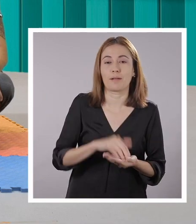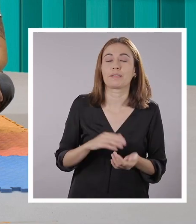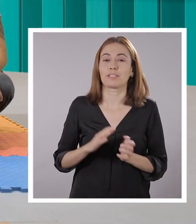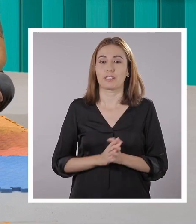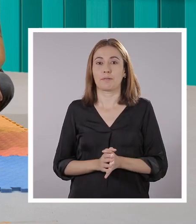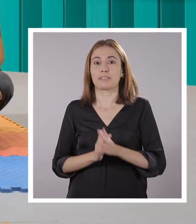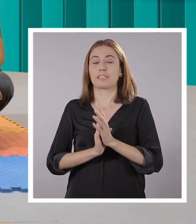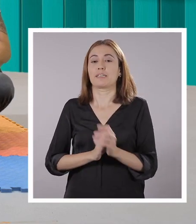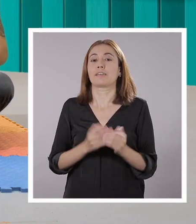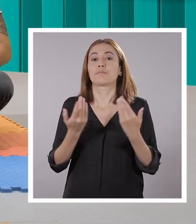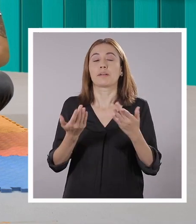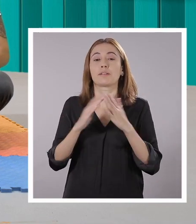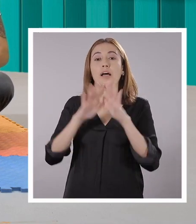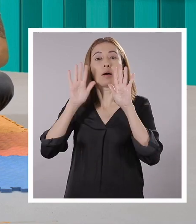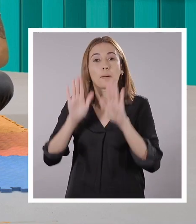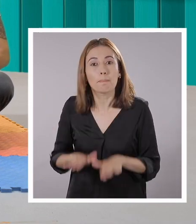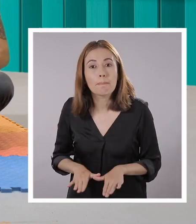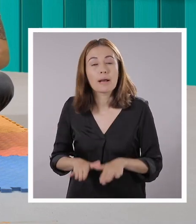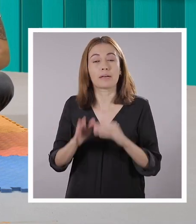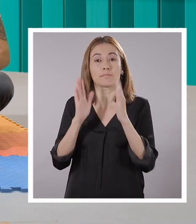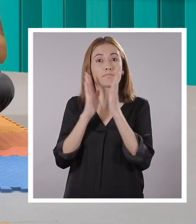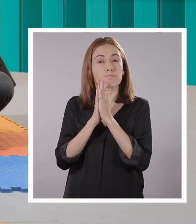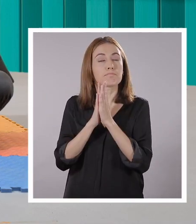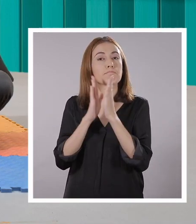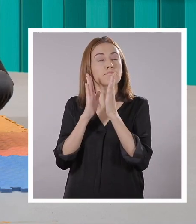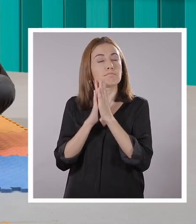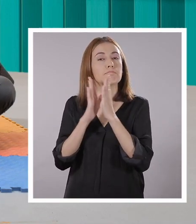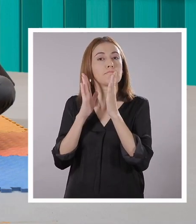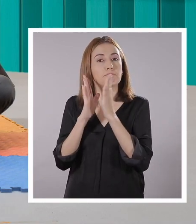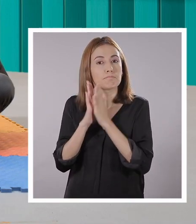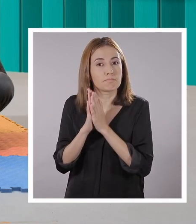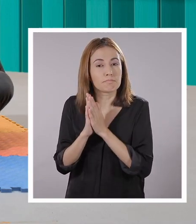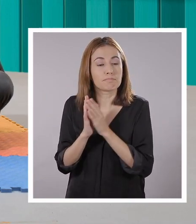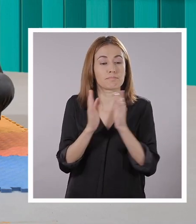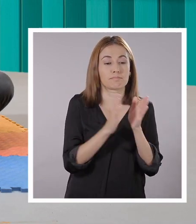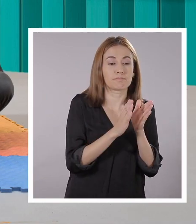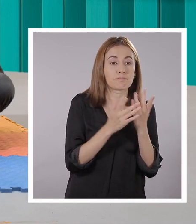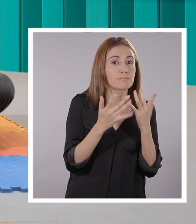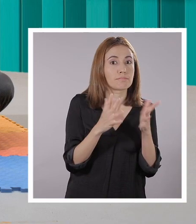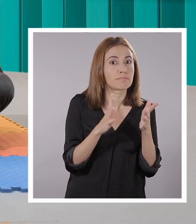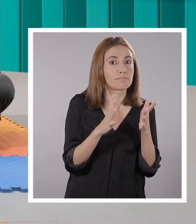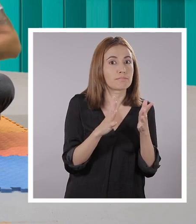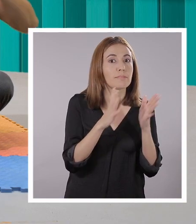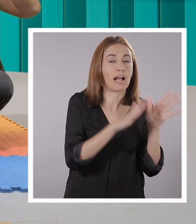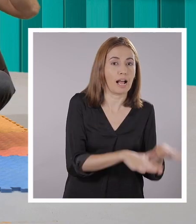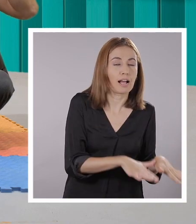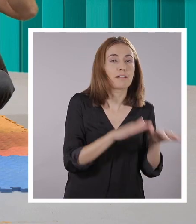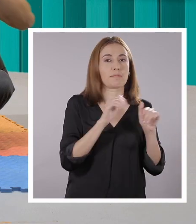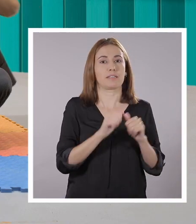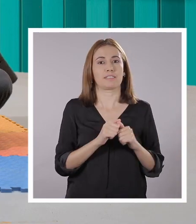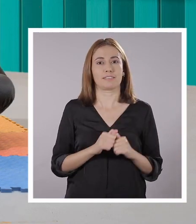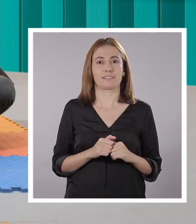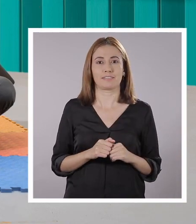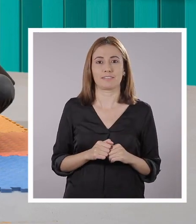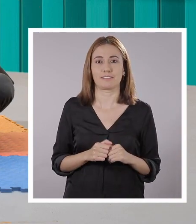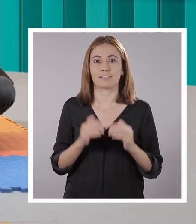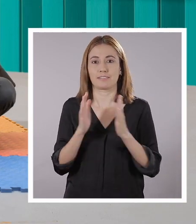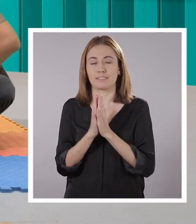Y repetimos el patrón. A ver, vamos a ver cómo nos sale. Listo, empezamos. Vamos.